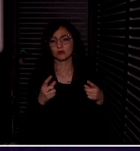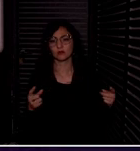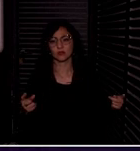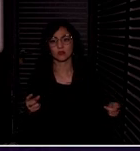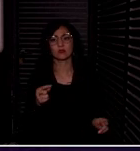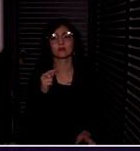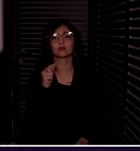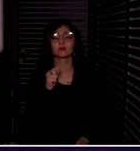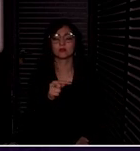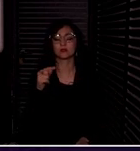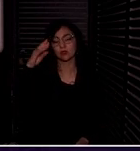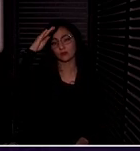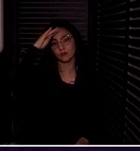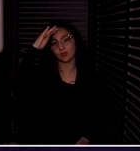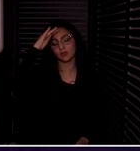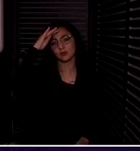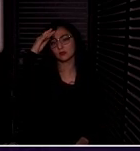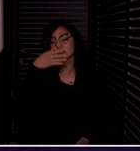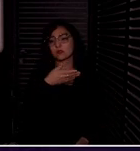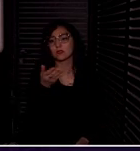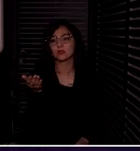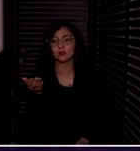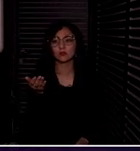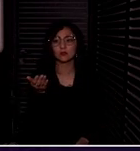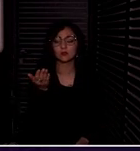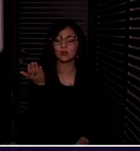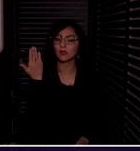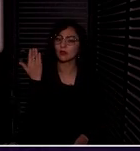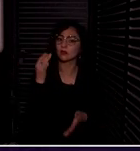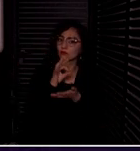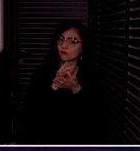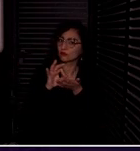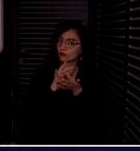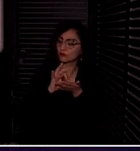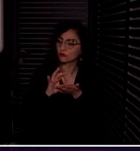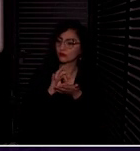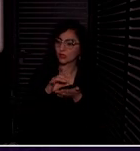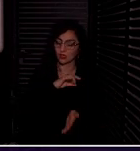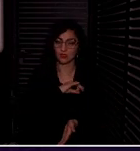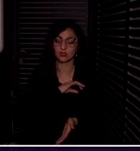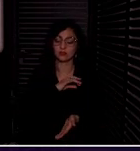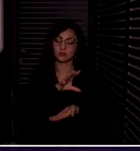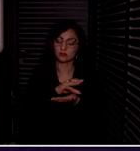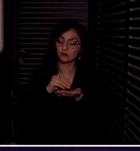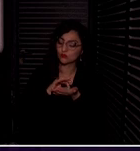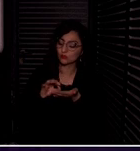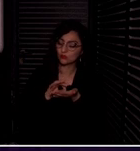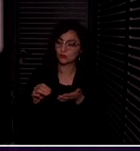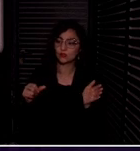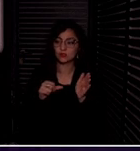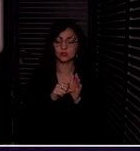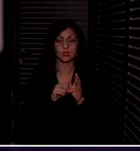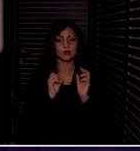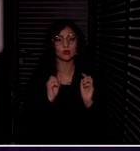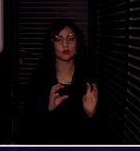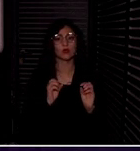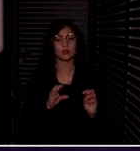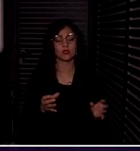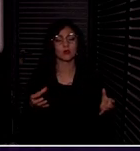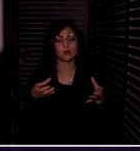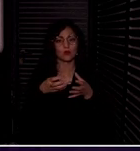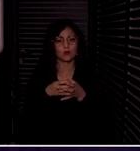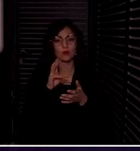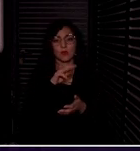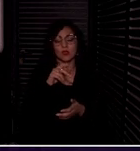Hablaba antes de la experiencia que no conoce, y tomé nota de la escuela de aquí de Chile, que centros educativos, que organizaciones de padres